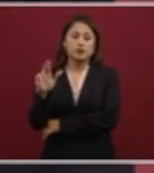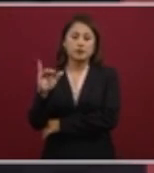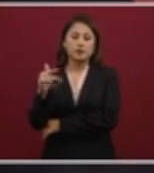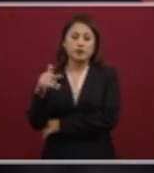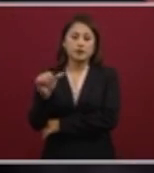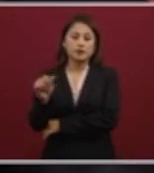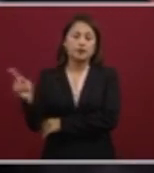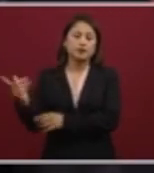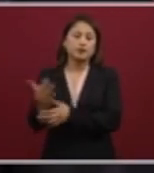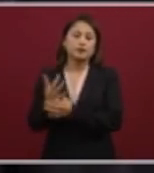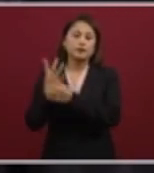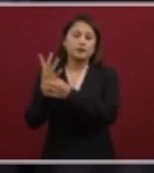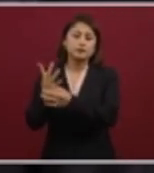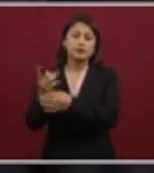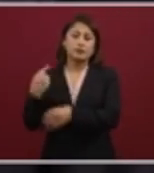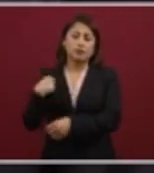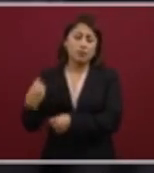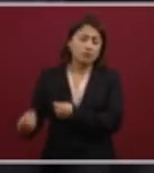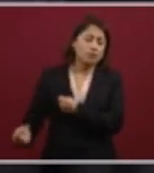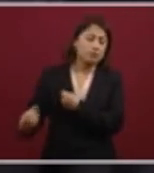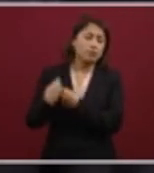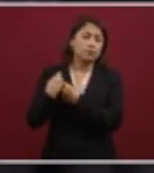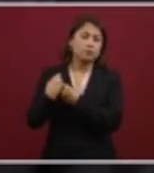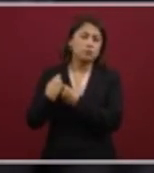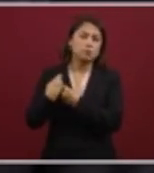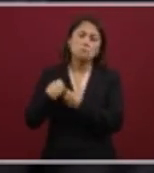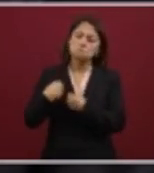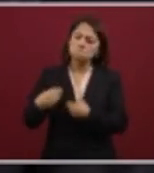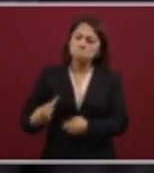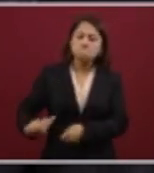más digno me siento.